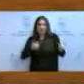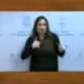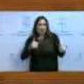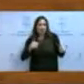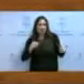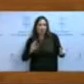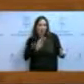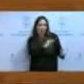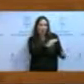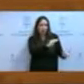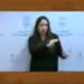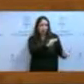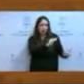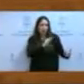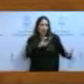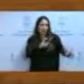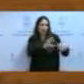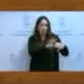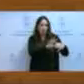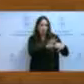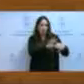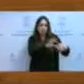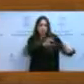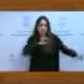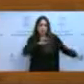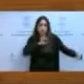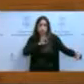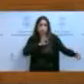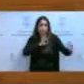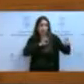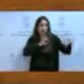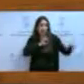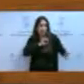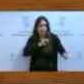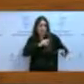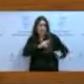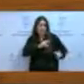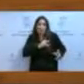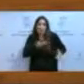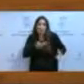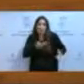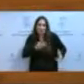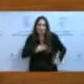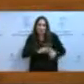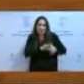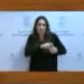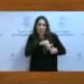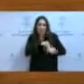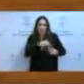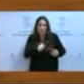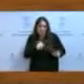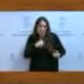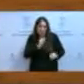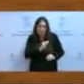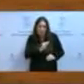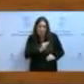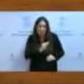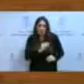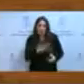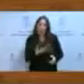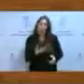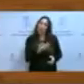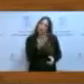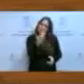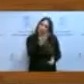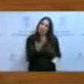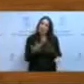hablado prácticamente de todo. En cualquier caso, yo creo que ha llegado el momento también, señora consejera, de que sea sincera